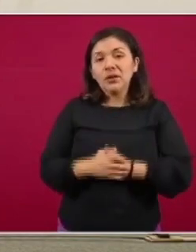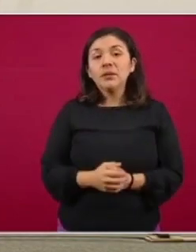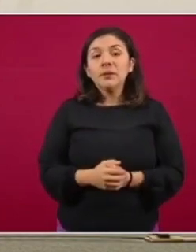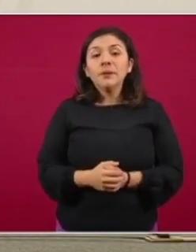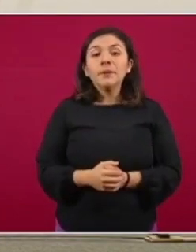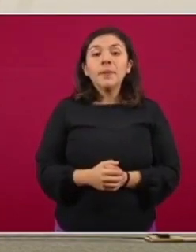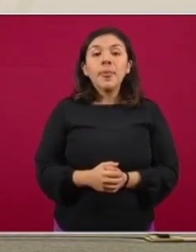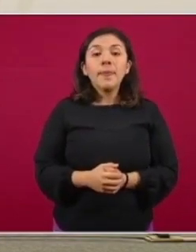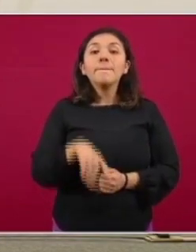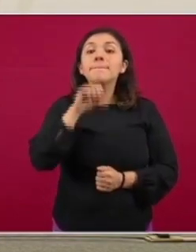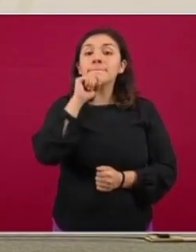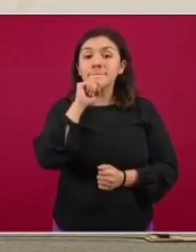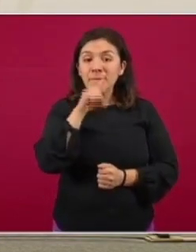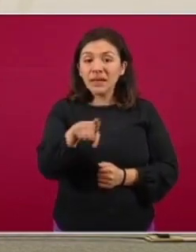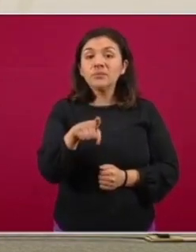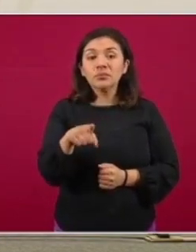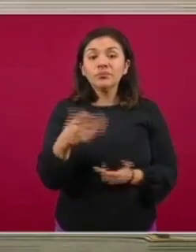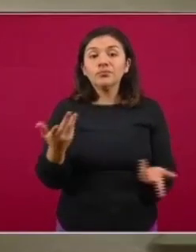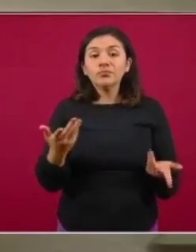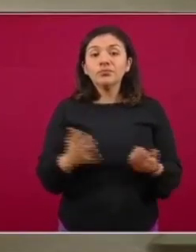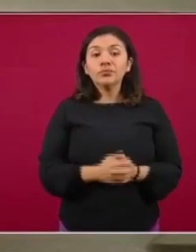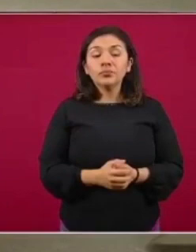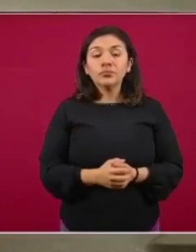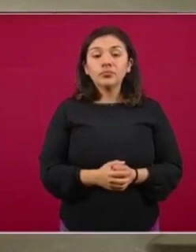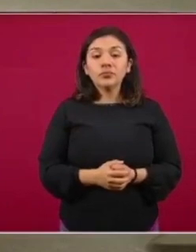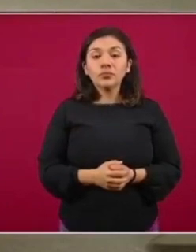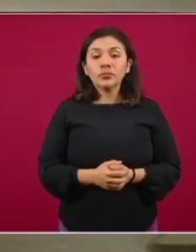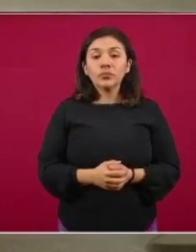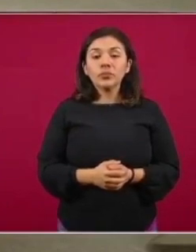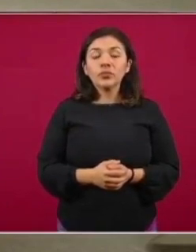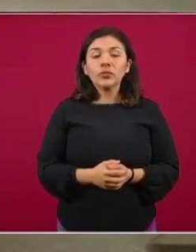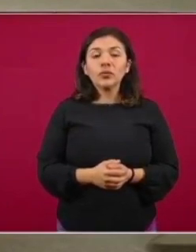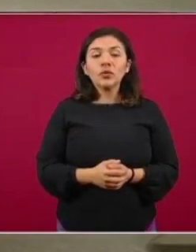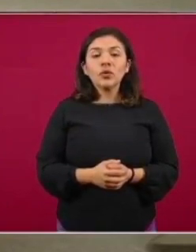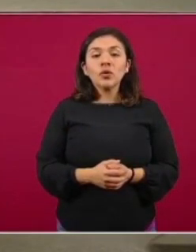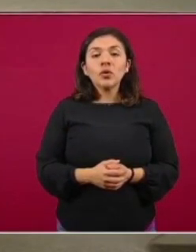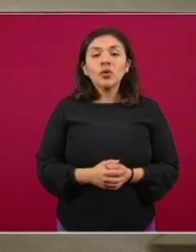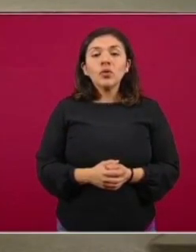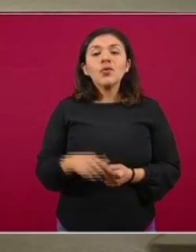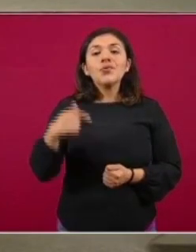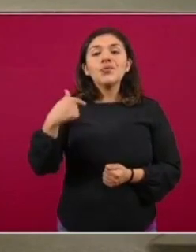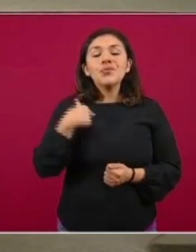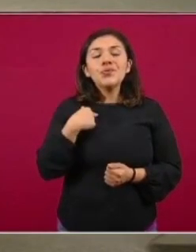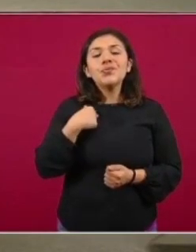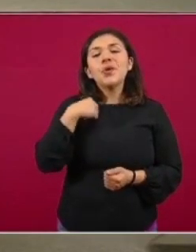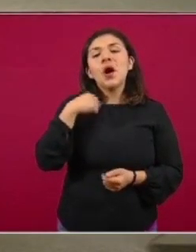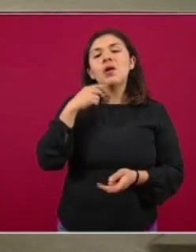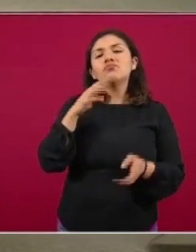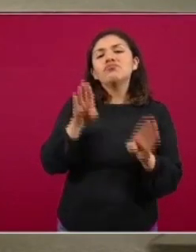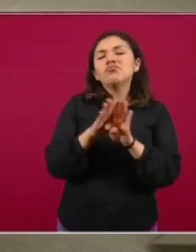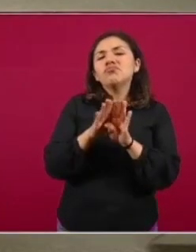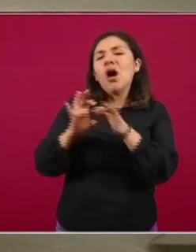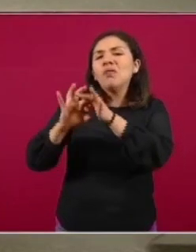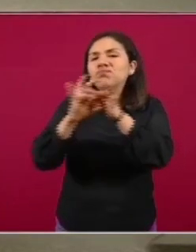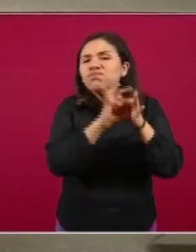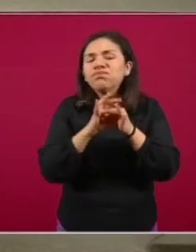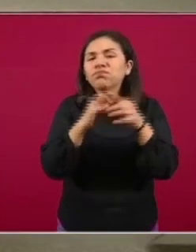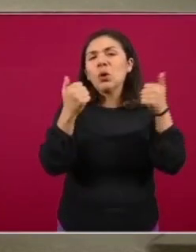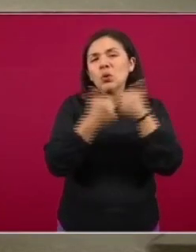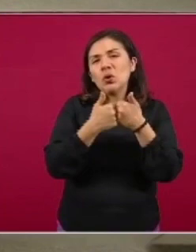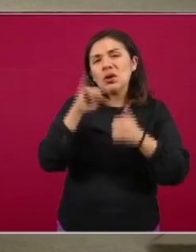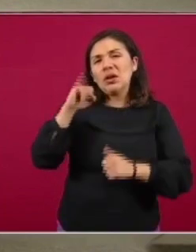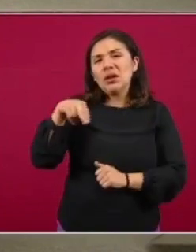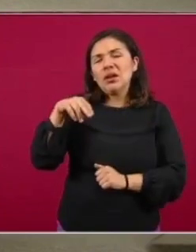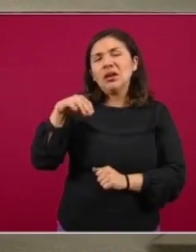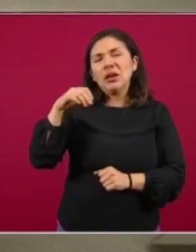Y justo ahora, digo, también en este diálogo cercano con el Instituto Nacional de Salud Pública, que nos están ayudando mucho estos